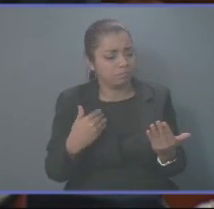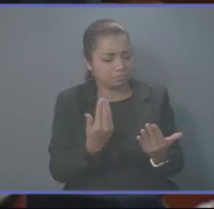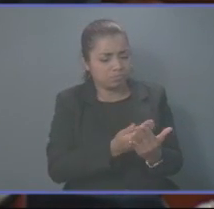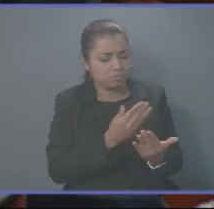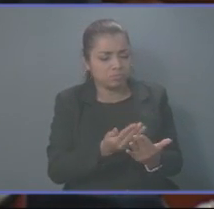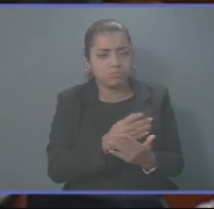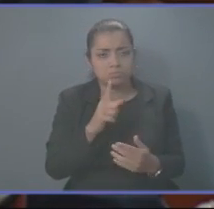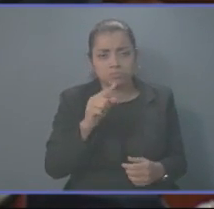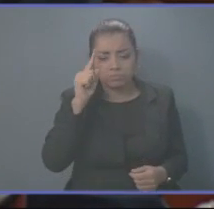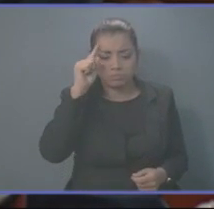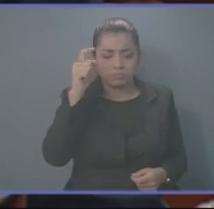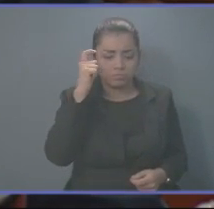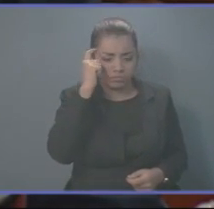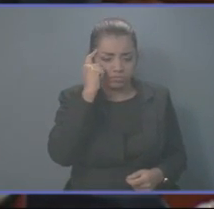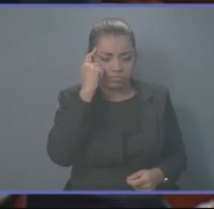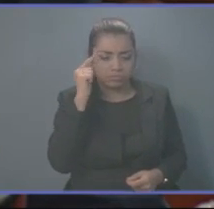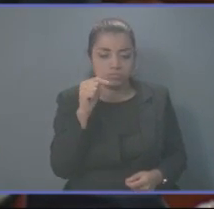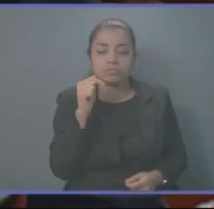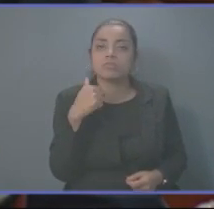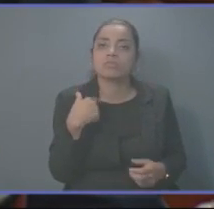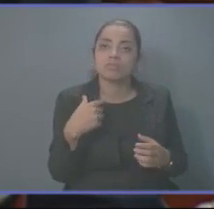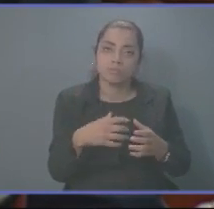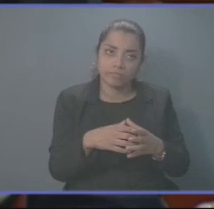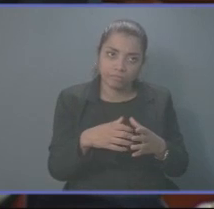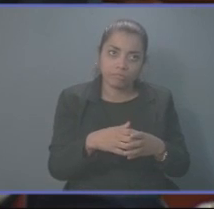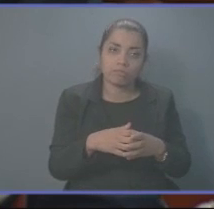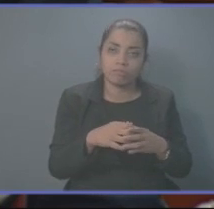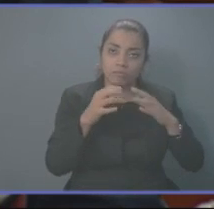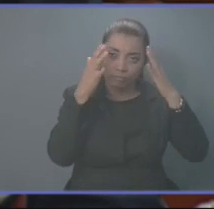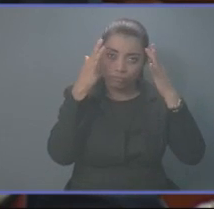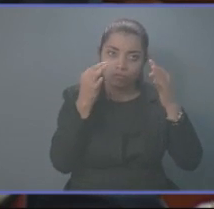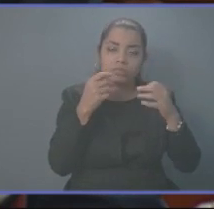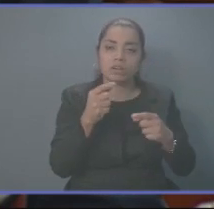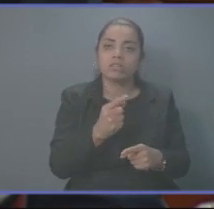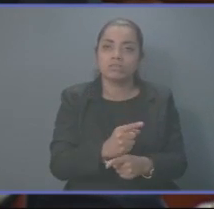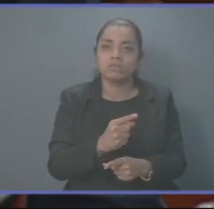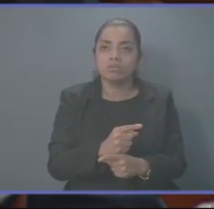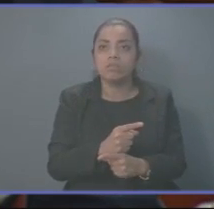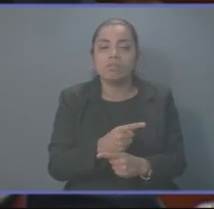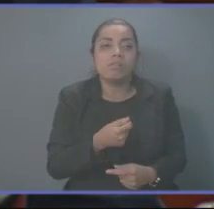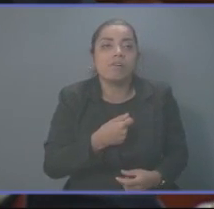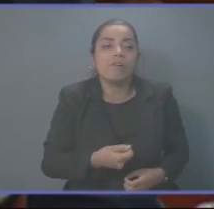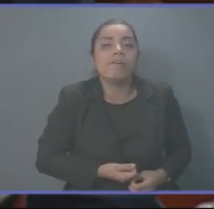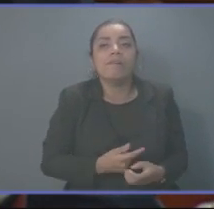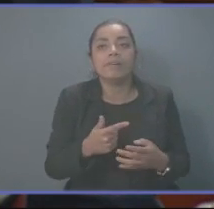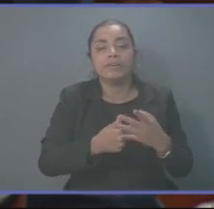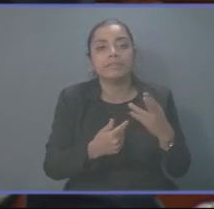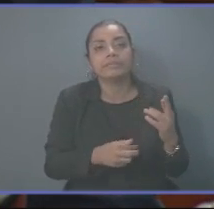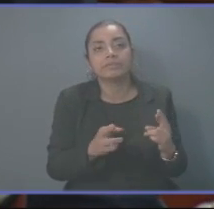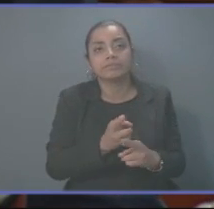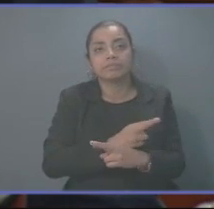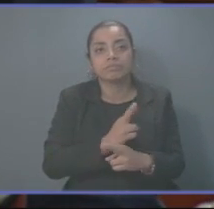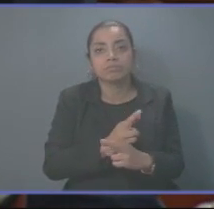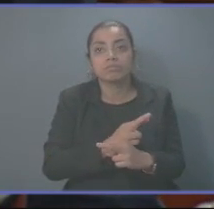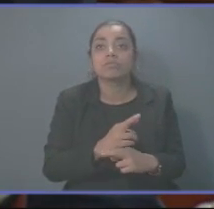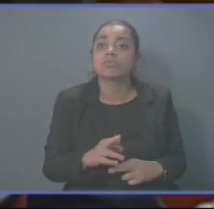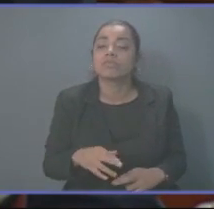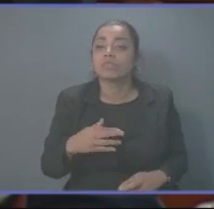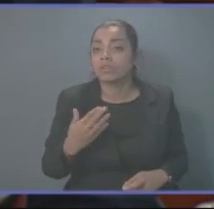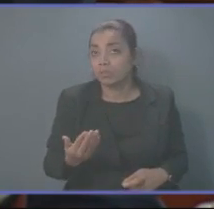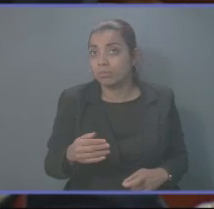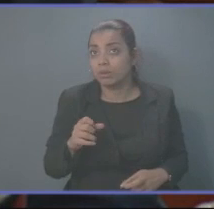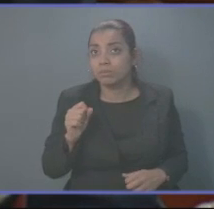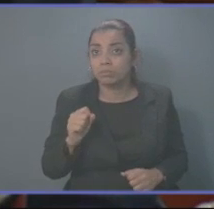de las iniciativas antes citadas, la Comisión estima que es conveniente aprobar la mencionada reforma presupuestaria, ya que